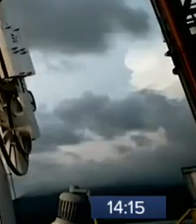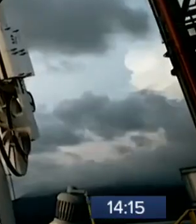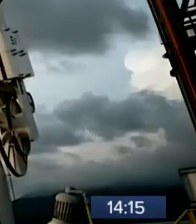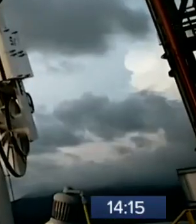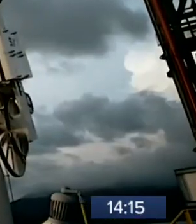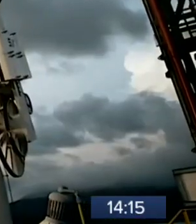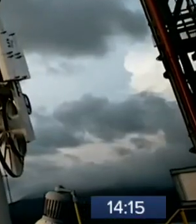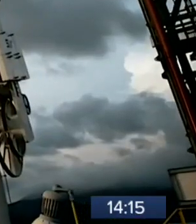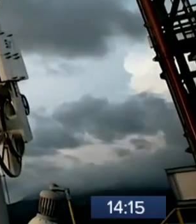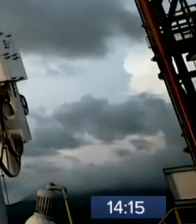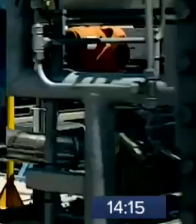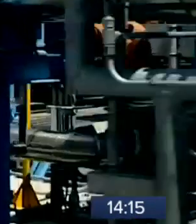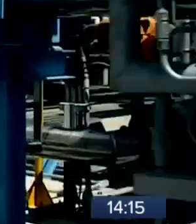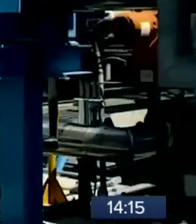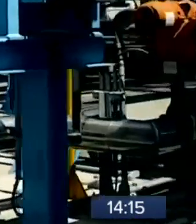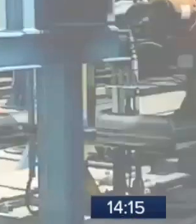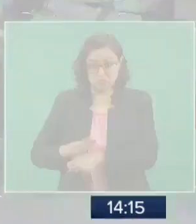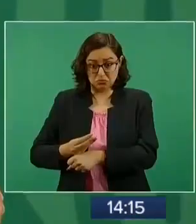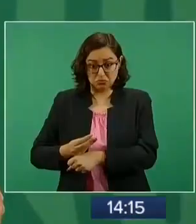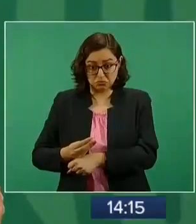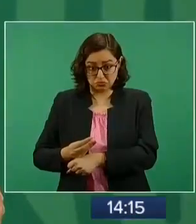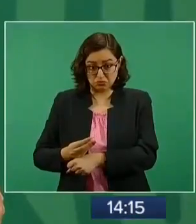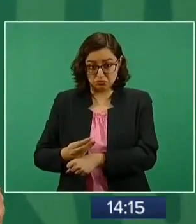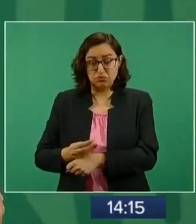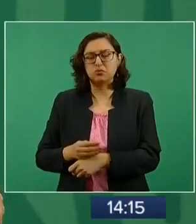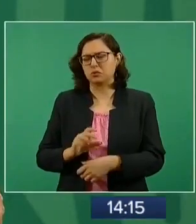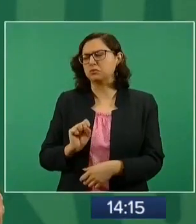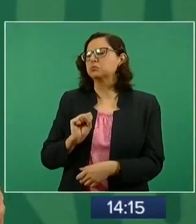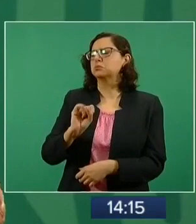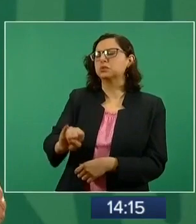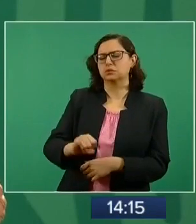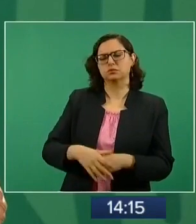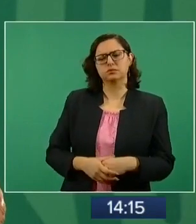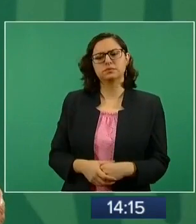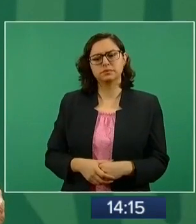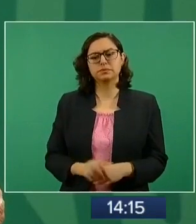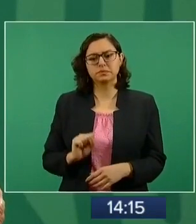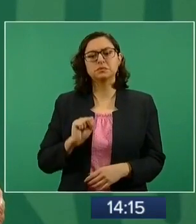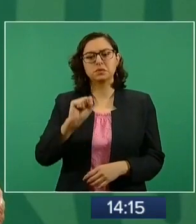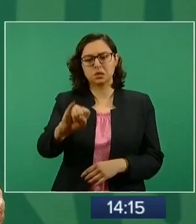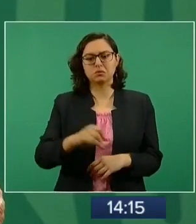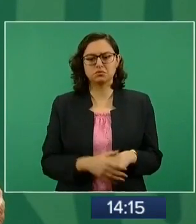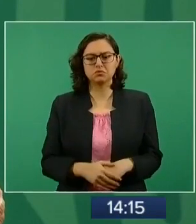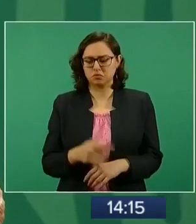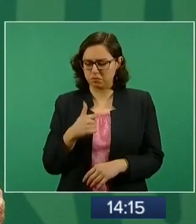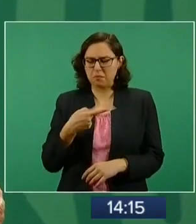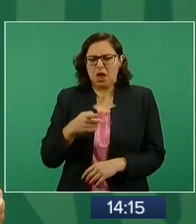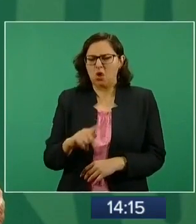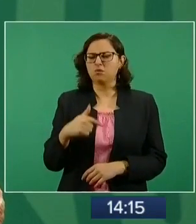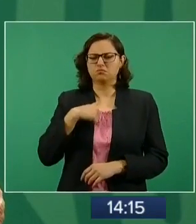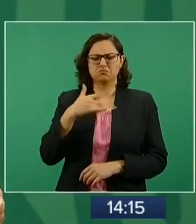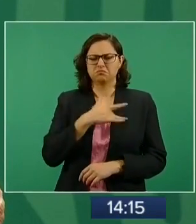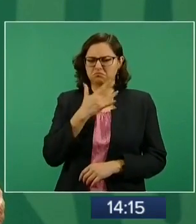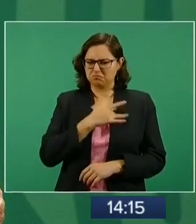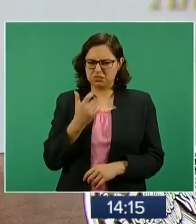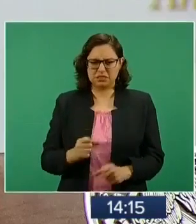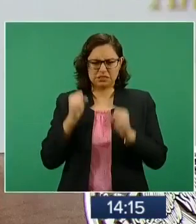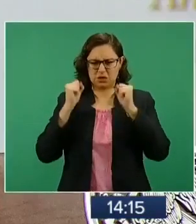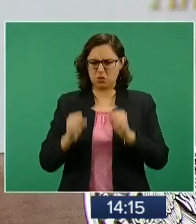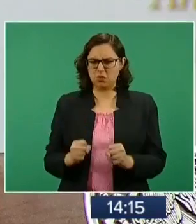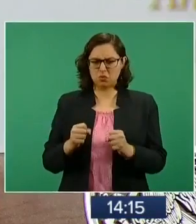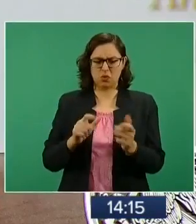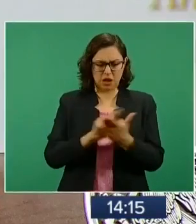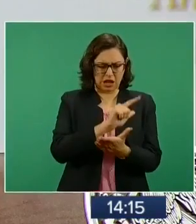deben ser investigados. Yo estoy seguro que no es inconstitucional la